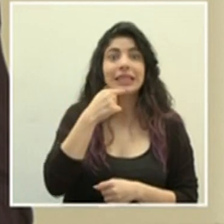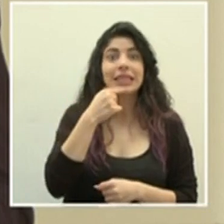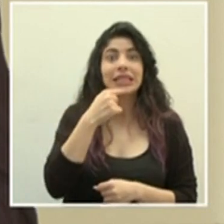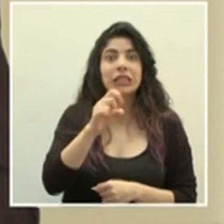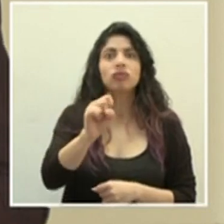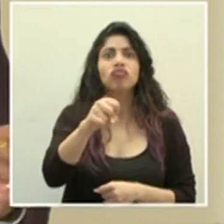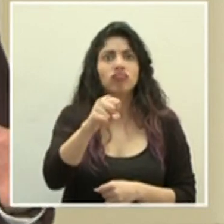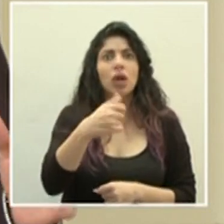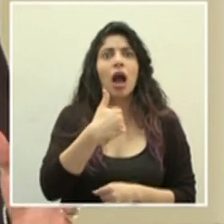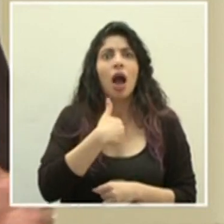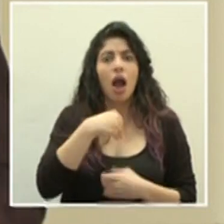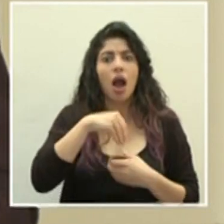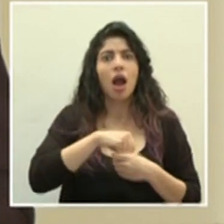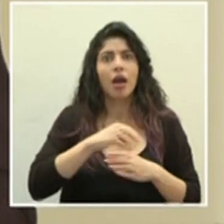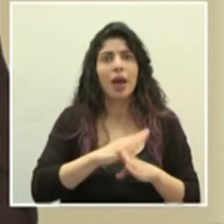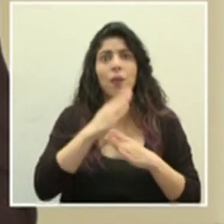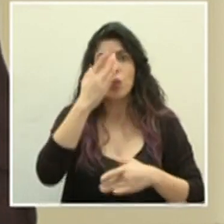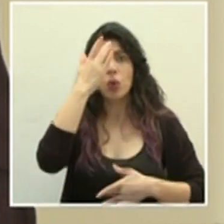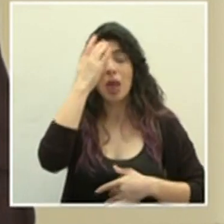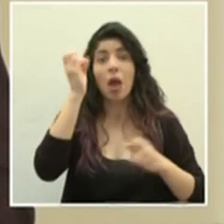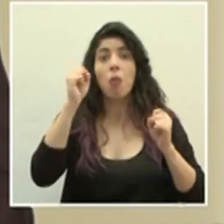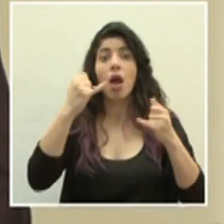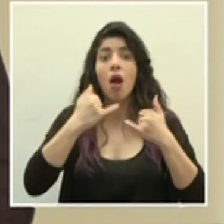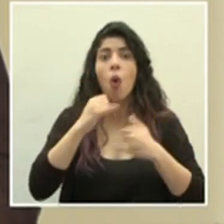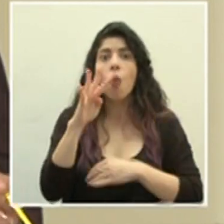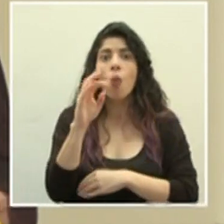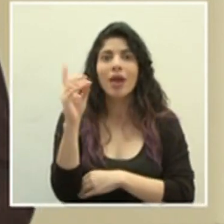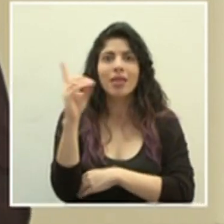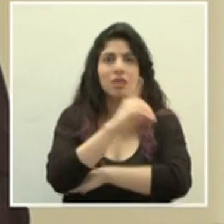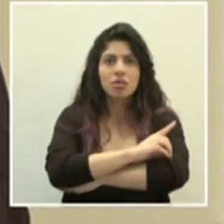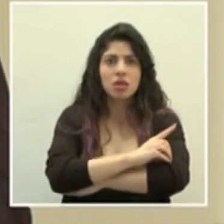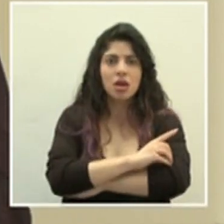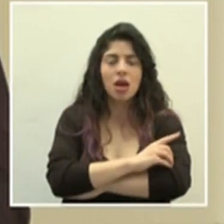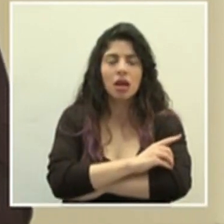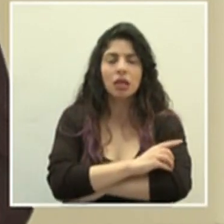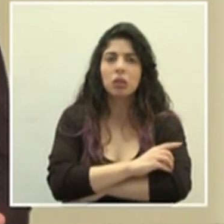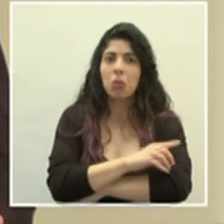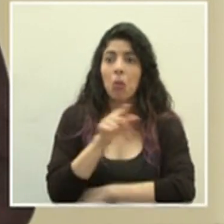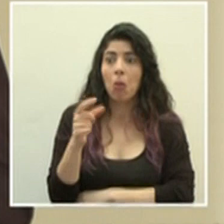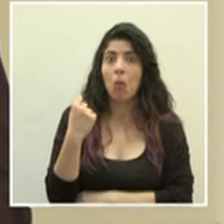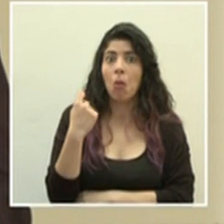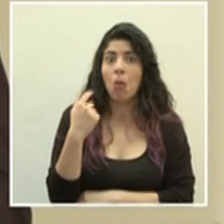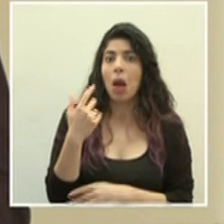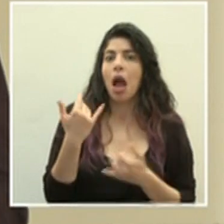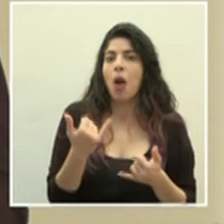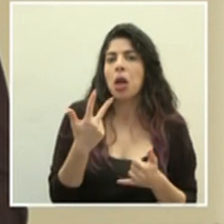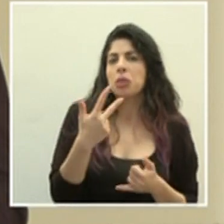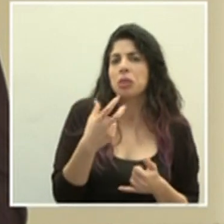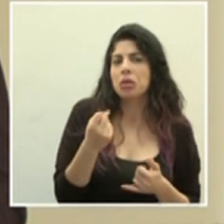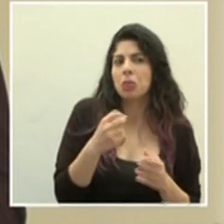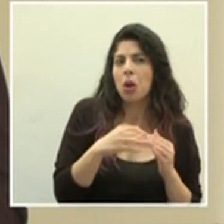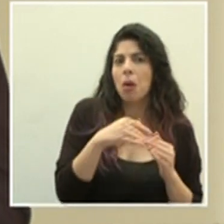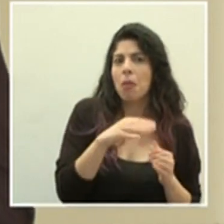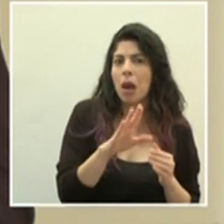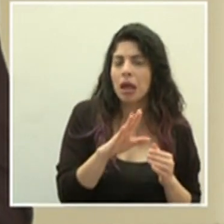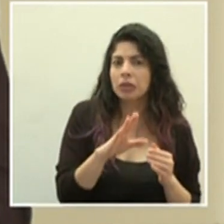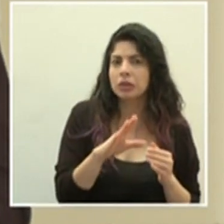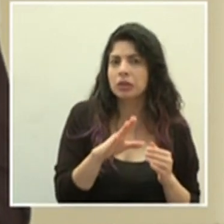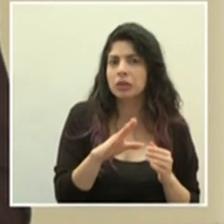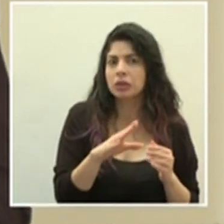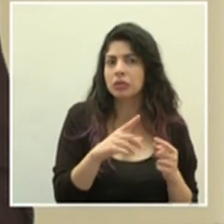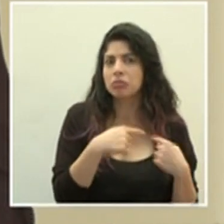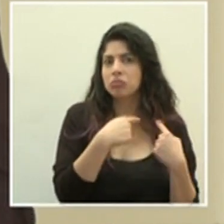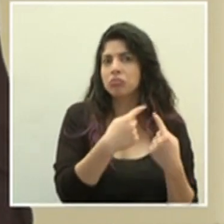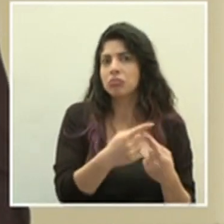hay inmunidad y que incluso la inmunidad puede durar al menos 40 días. Como ha sido algo pues reciente, tenemos 3 meses y un poco, ¿verdad?, de estar en